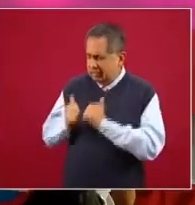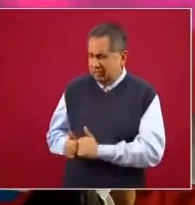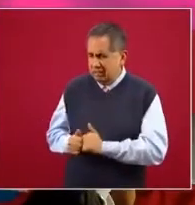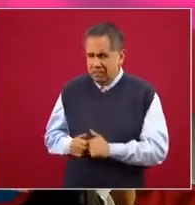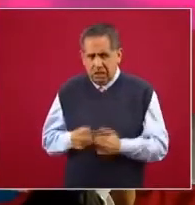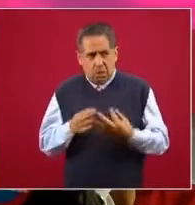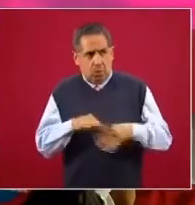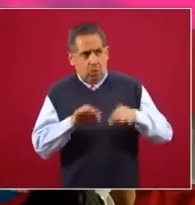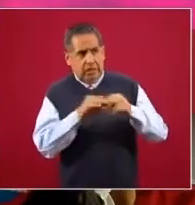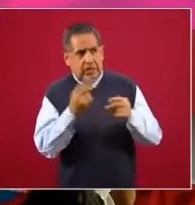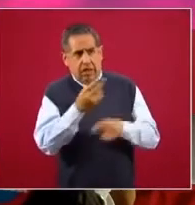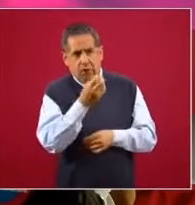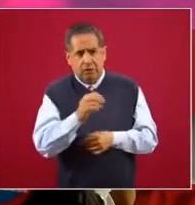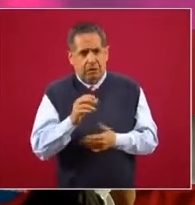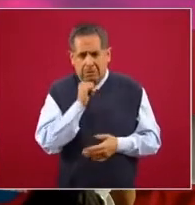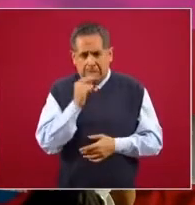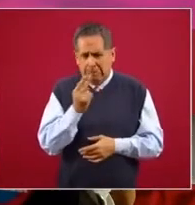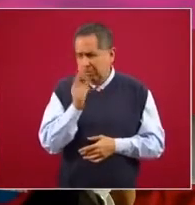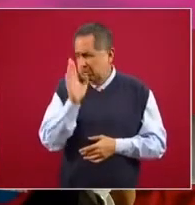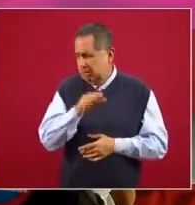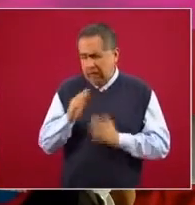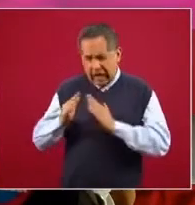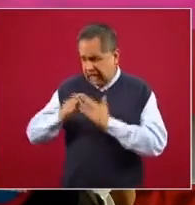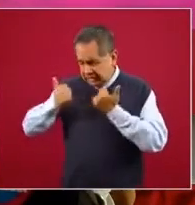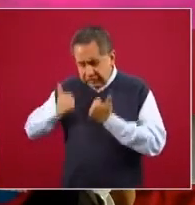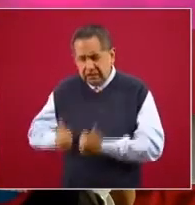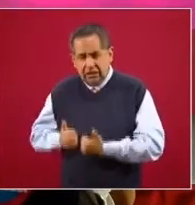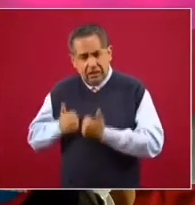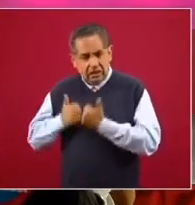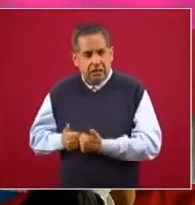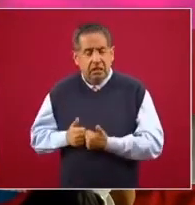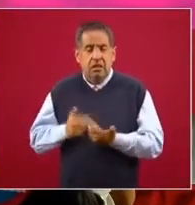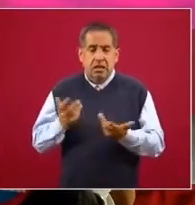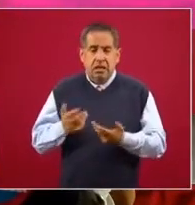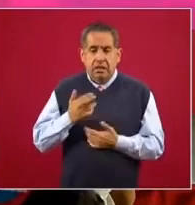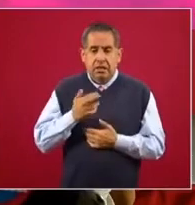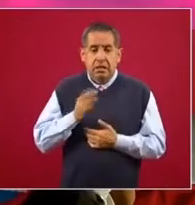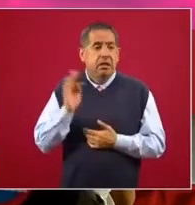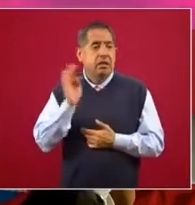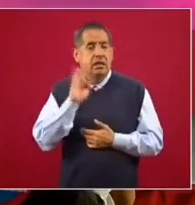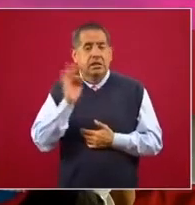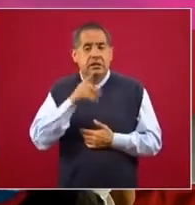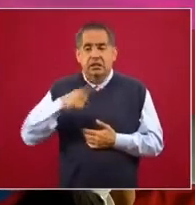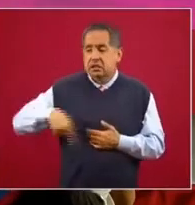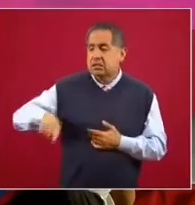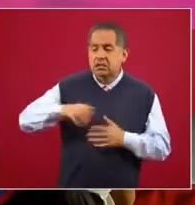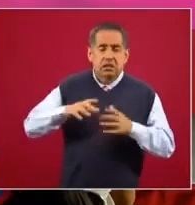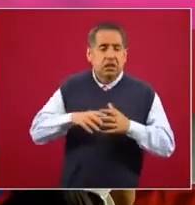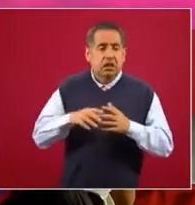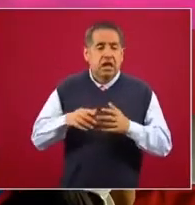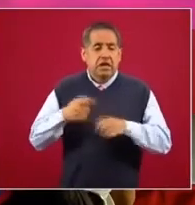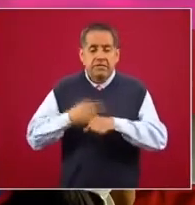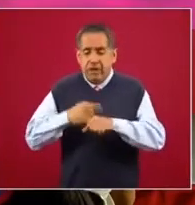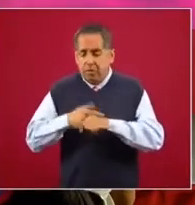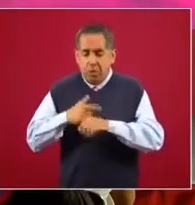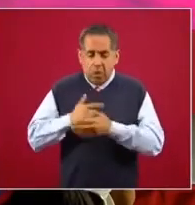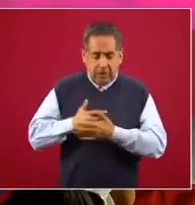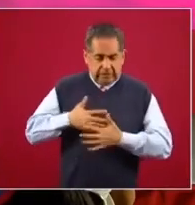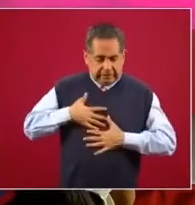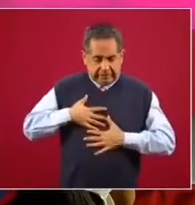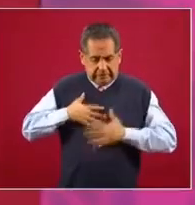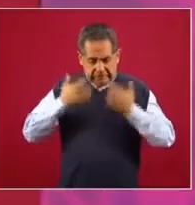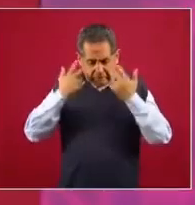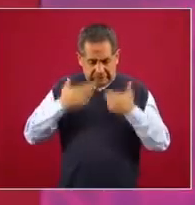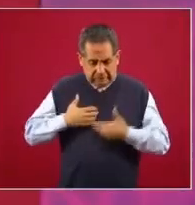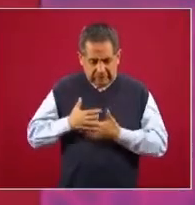actividades esenciales, solamente hacerlo si estamos enfermos y pertenecemos a un grupo de riesgo o estamos